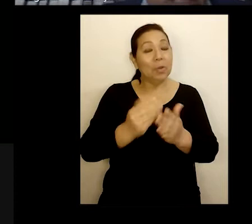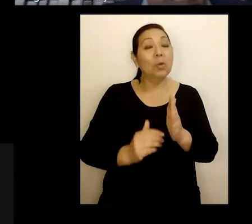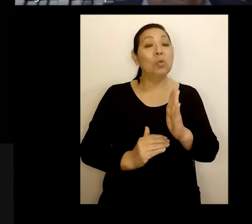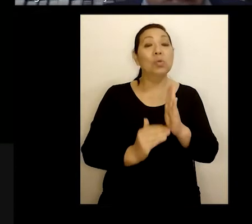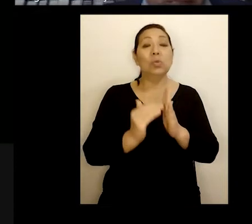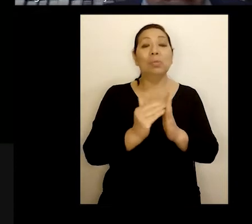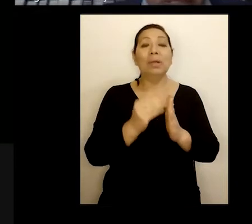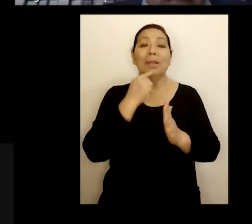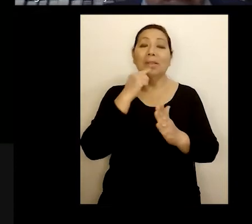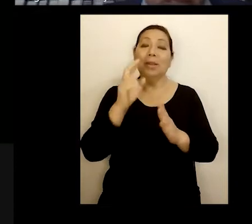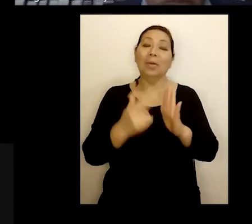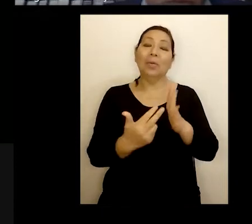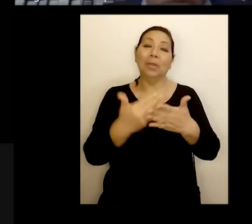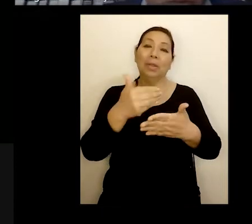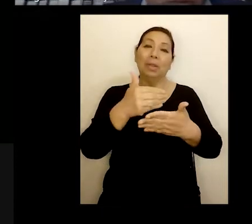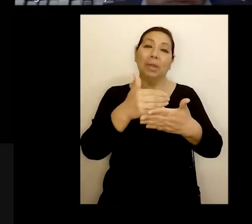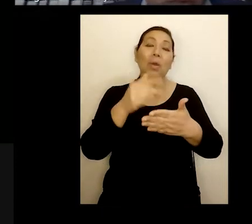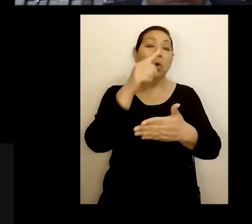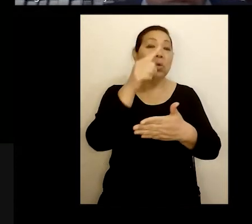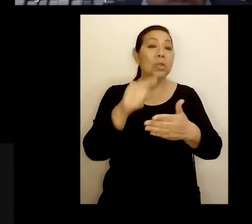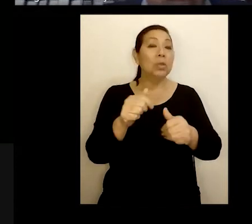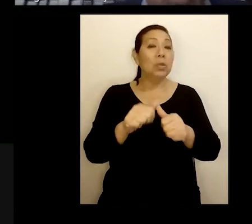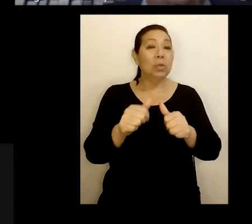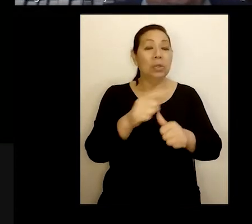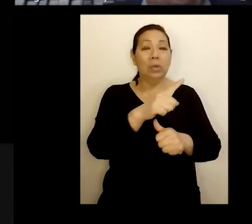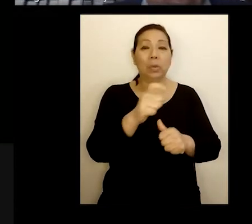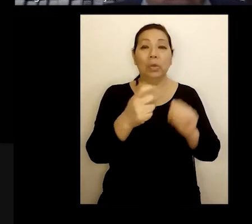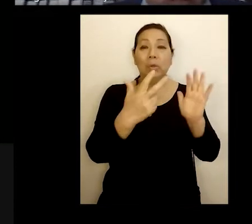Suprema, recaída en el recurso de nulidad número